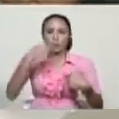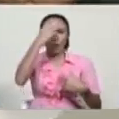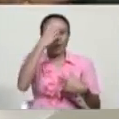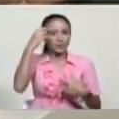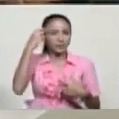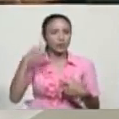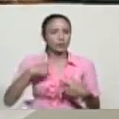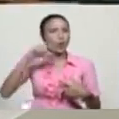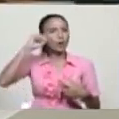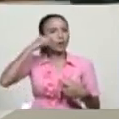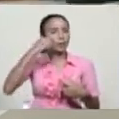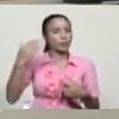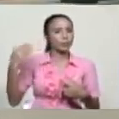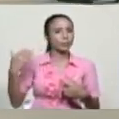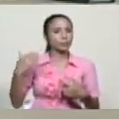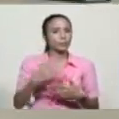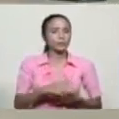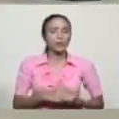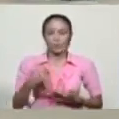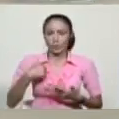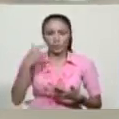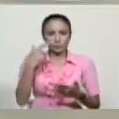recuerdo vivamente.